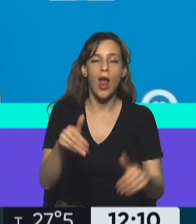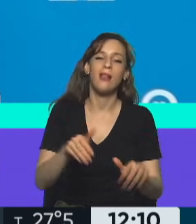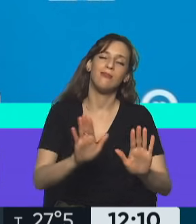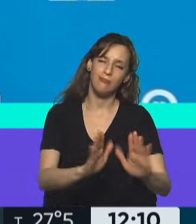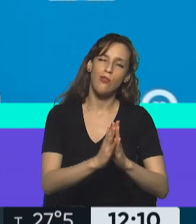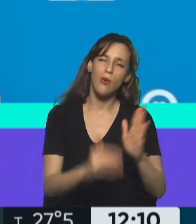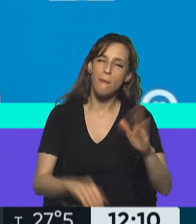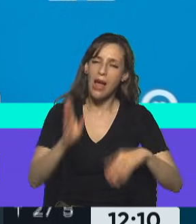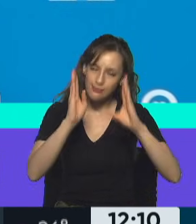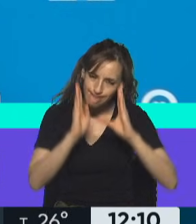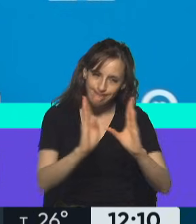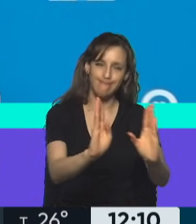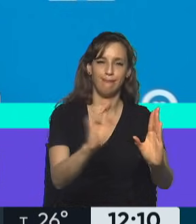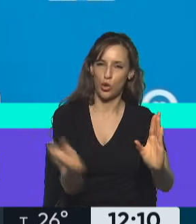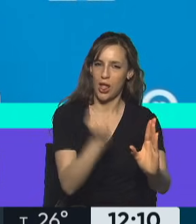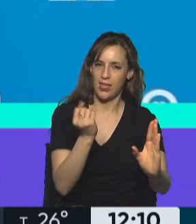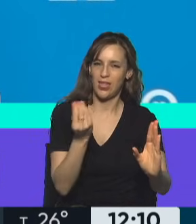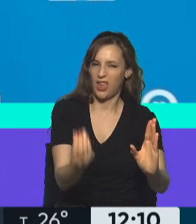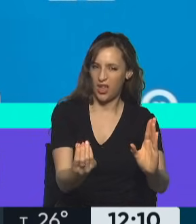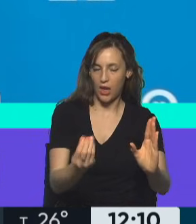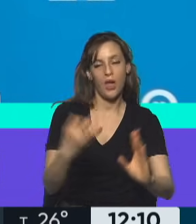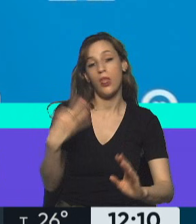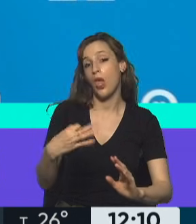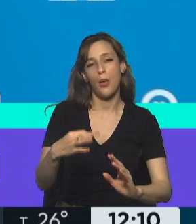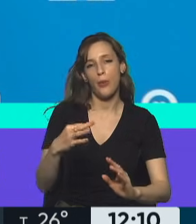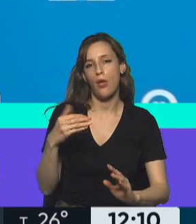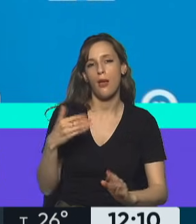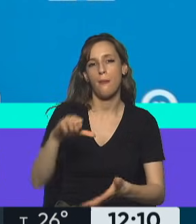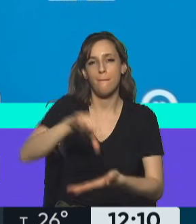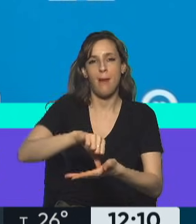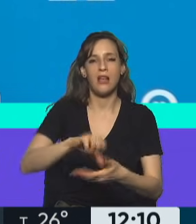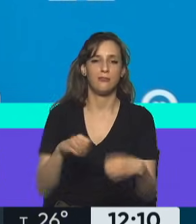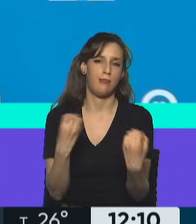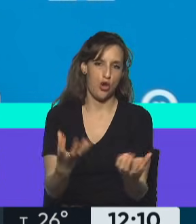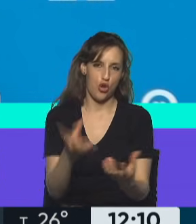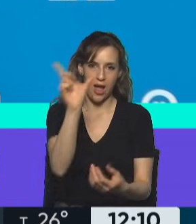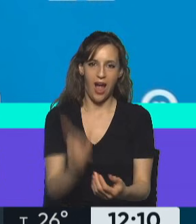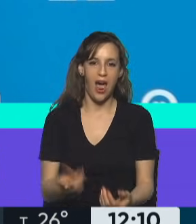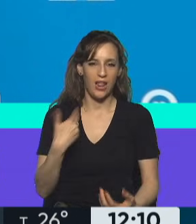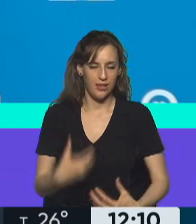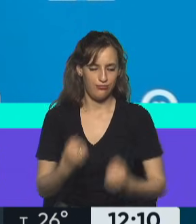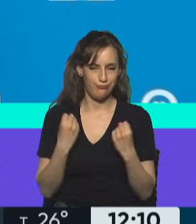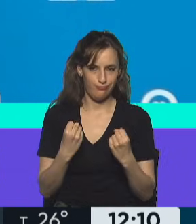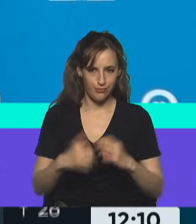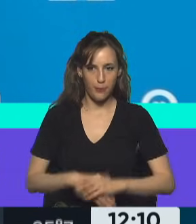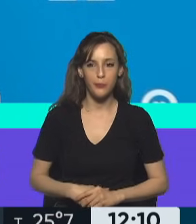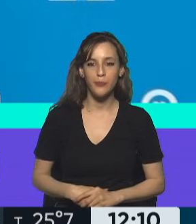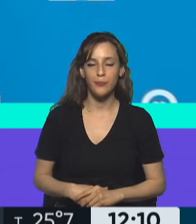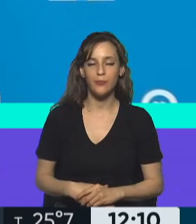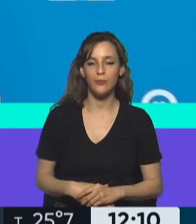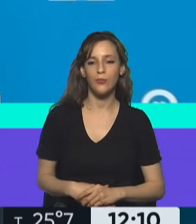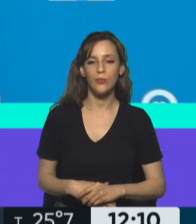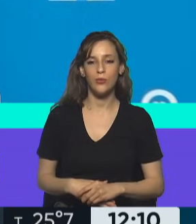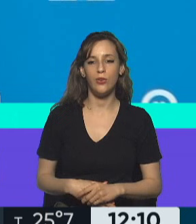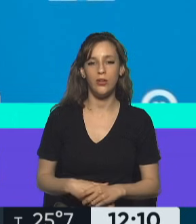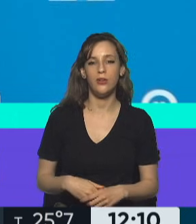todos y todas tenemos que construir un país mejor para los argentinos y las argentinas. Así que esta es sencillamente mi manera de iniciar esto y